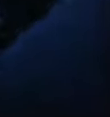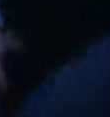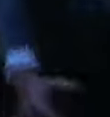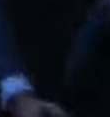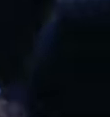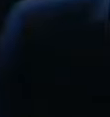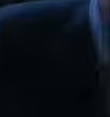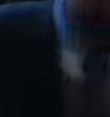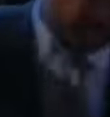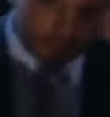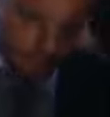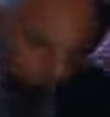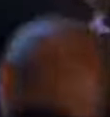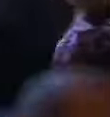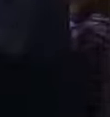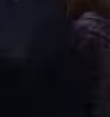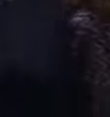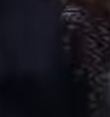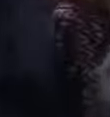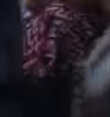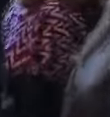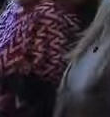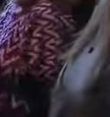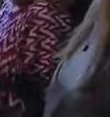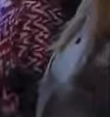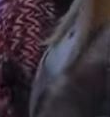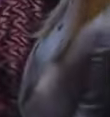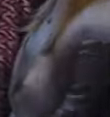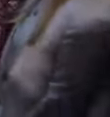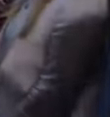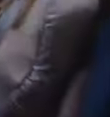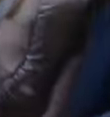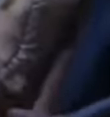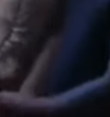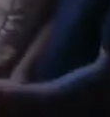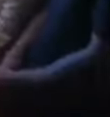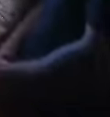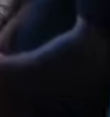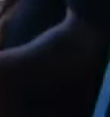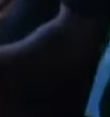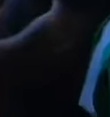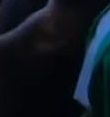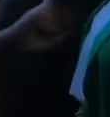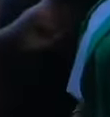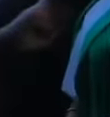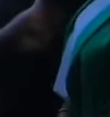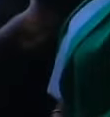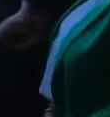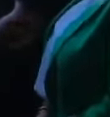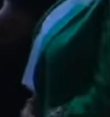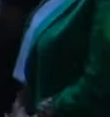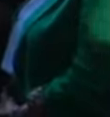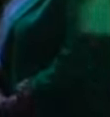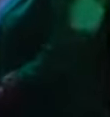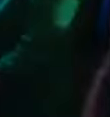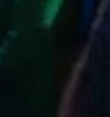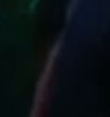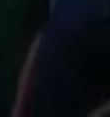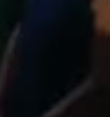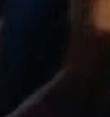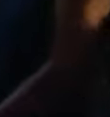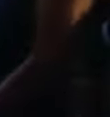de la Honorable Cámara de Diputados de la Nación, el doctor Sergio Massa, y la presidenta provisional del Senado, la doctora Claudia